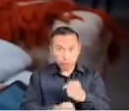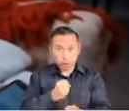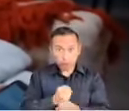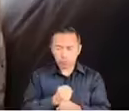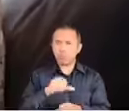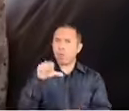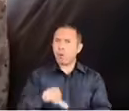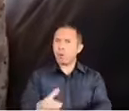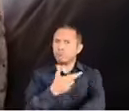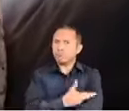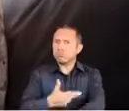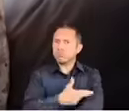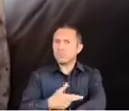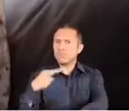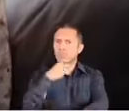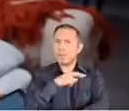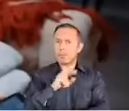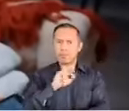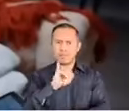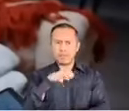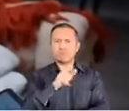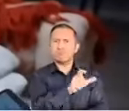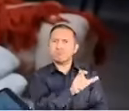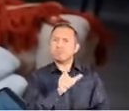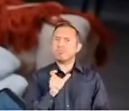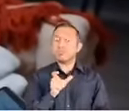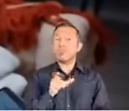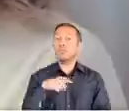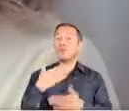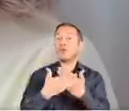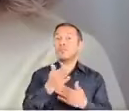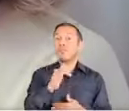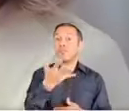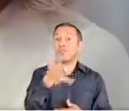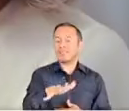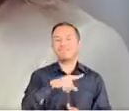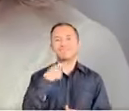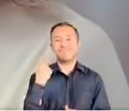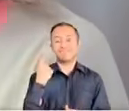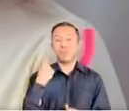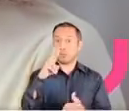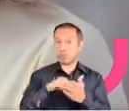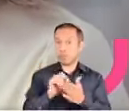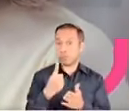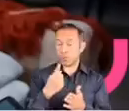de 2021, tramita tu INE desde ya. Tienes hasta el 10 de febrero. Este 2021, contamos todas.